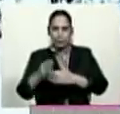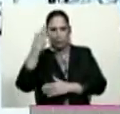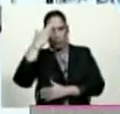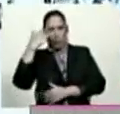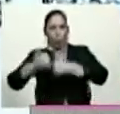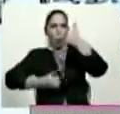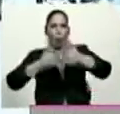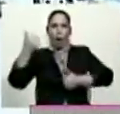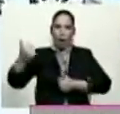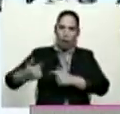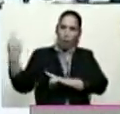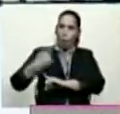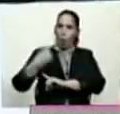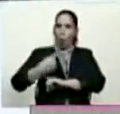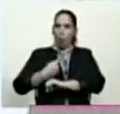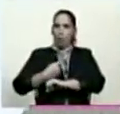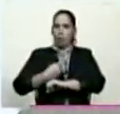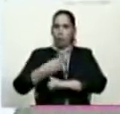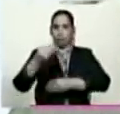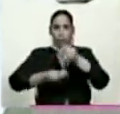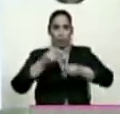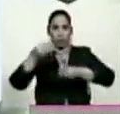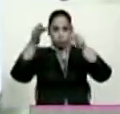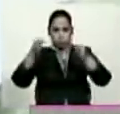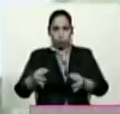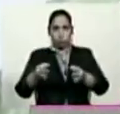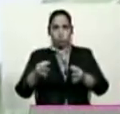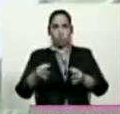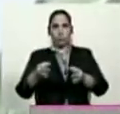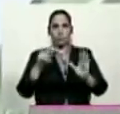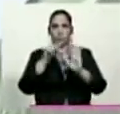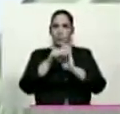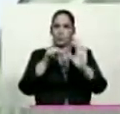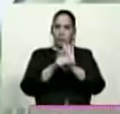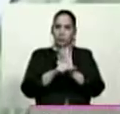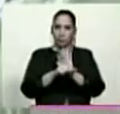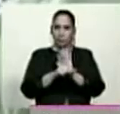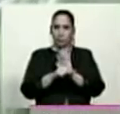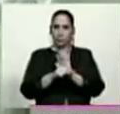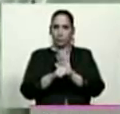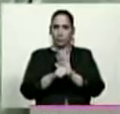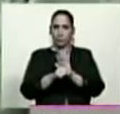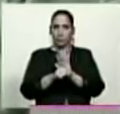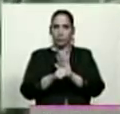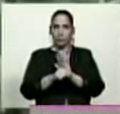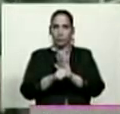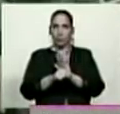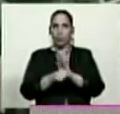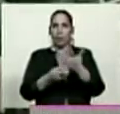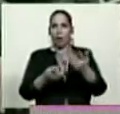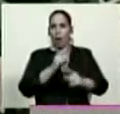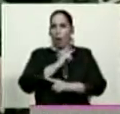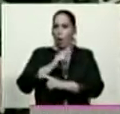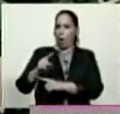cumplirlas y hacerlas cumplir. Dar parte de orden